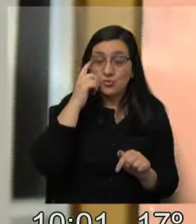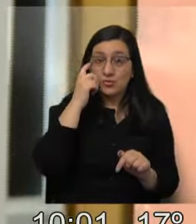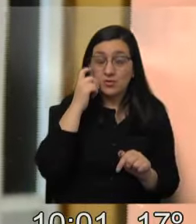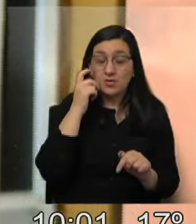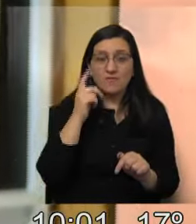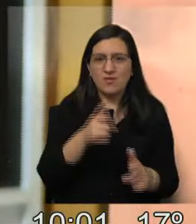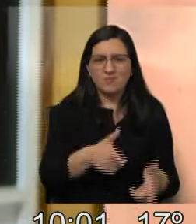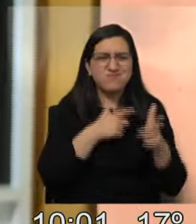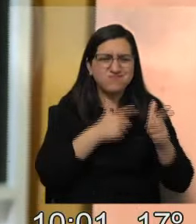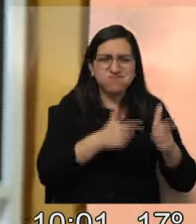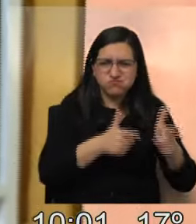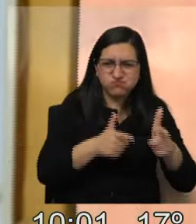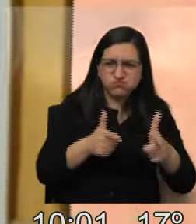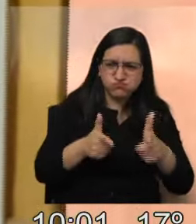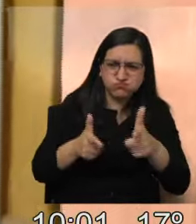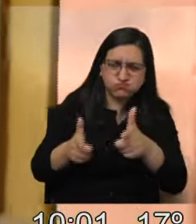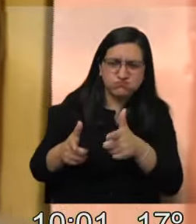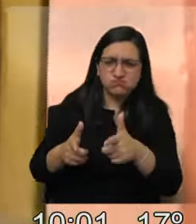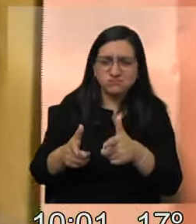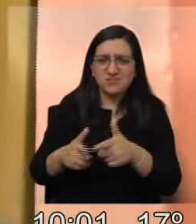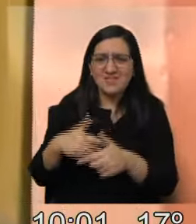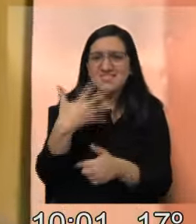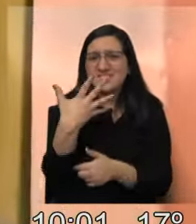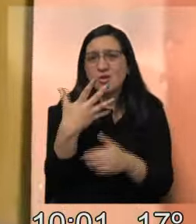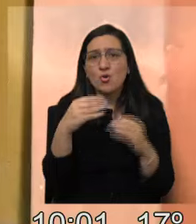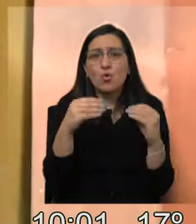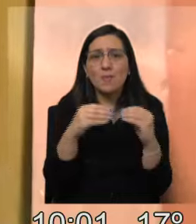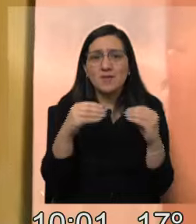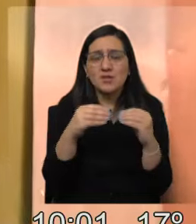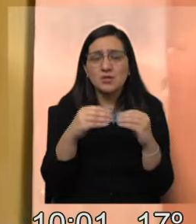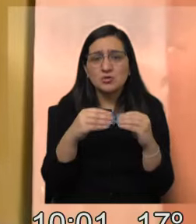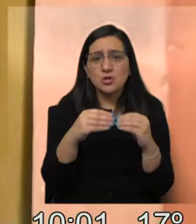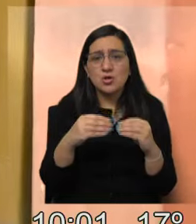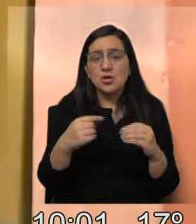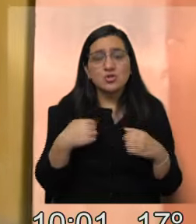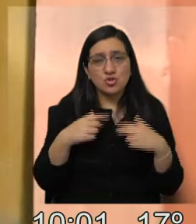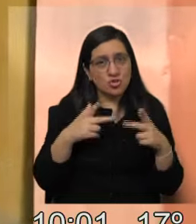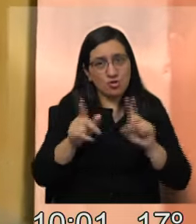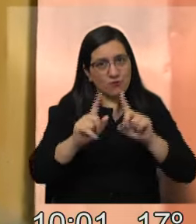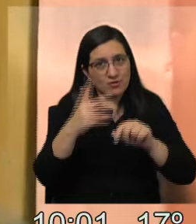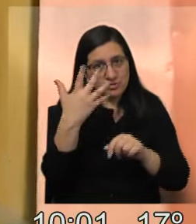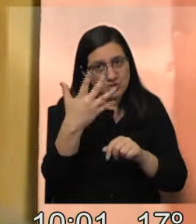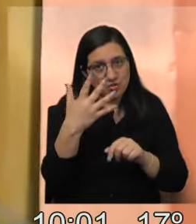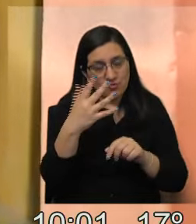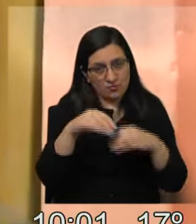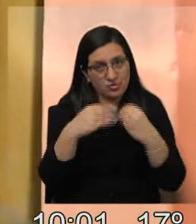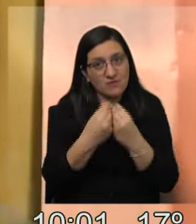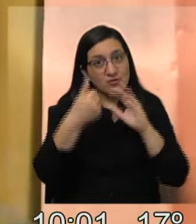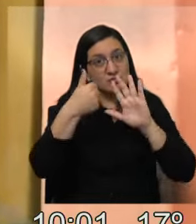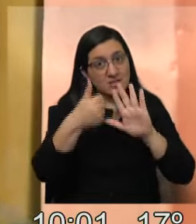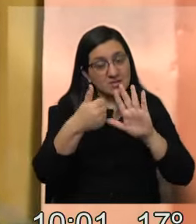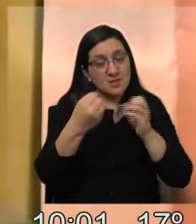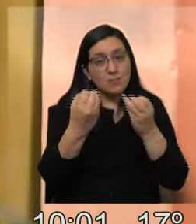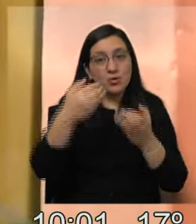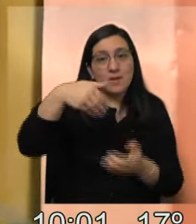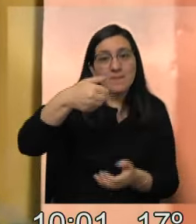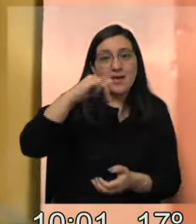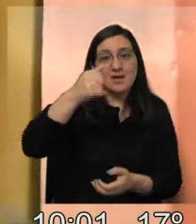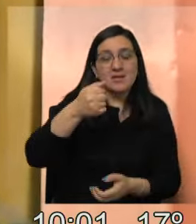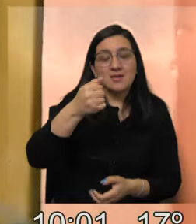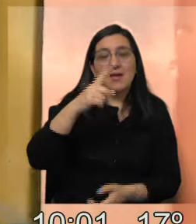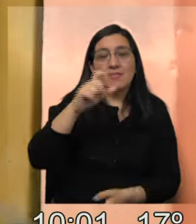una masacre de los cinco compañeros, que yo digo que no fueron cinco, fueron seis, porque María de los Ángeles